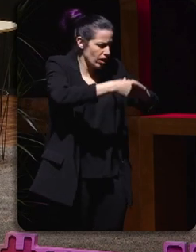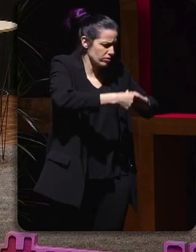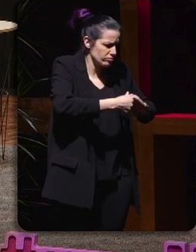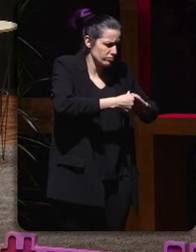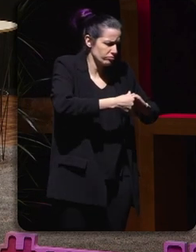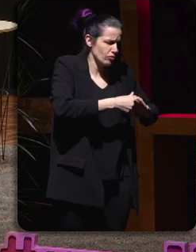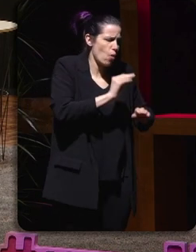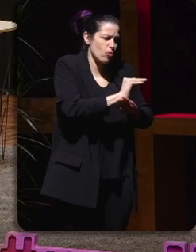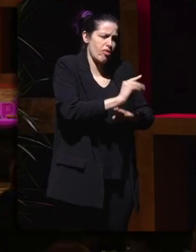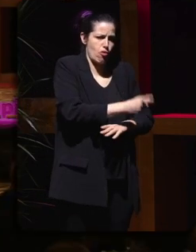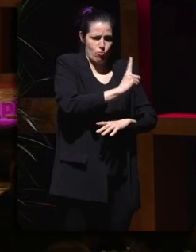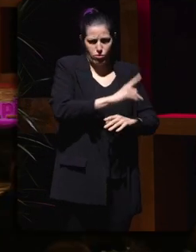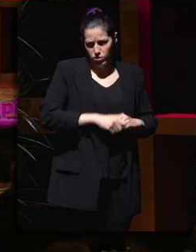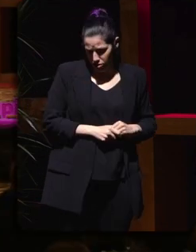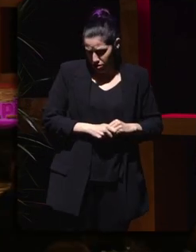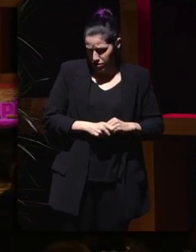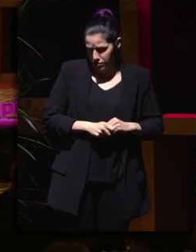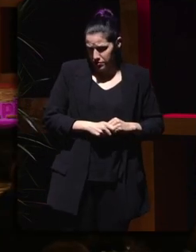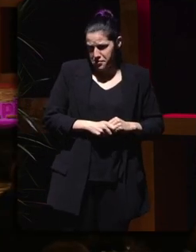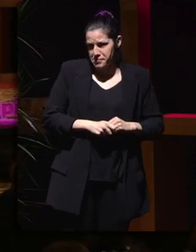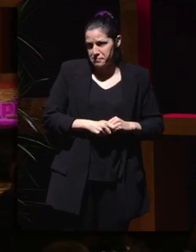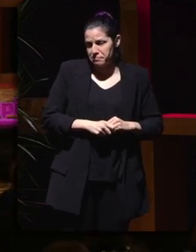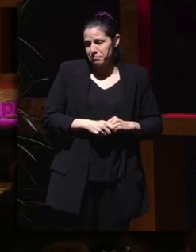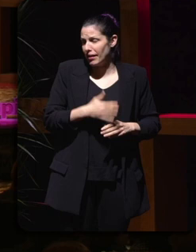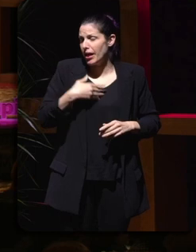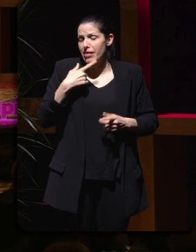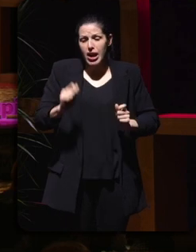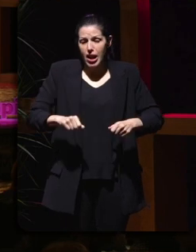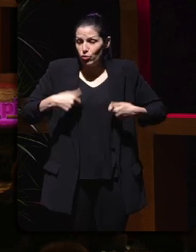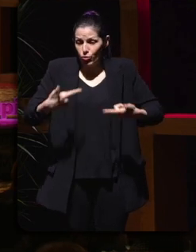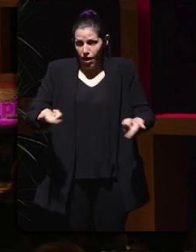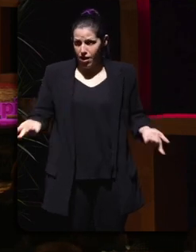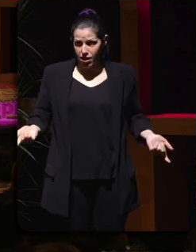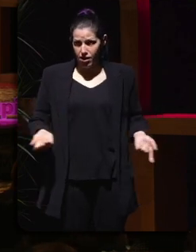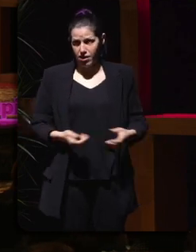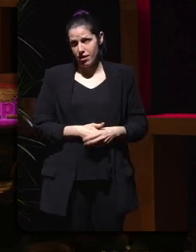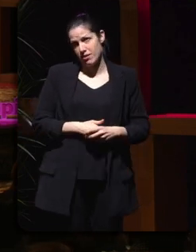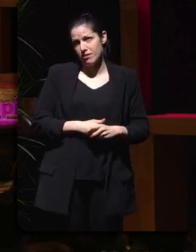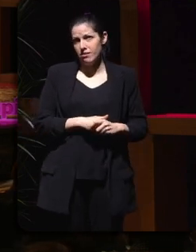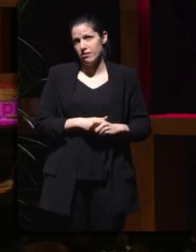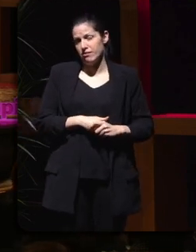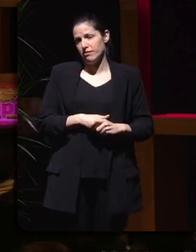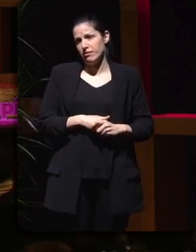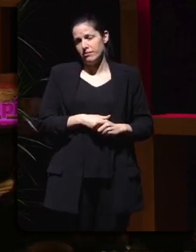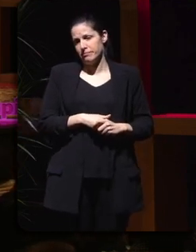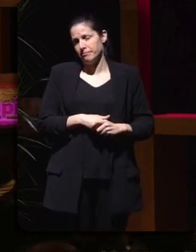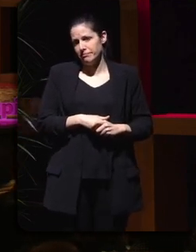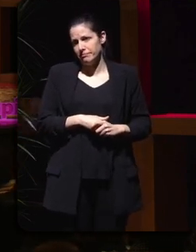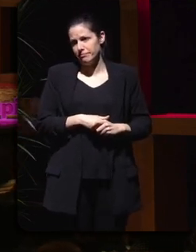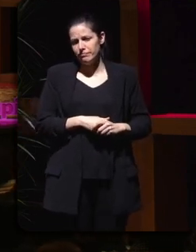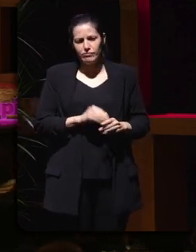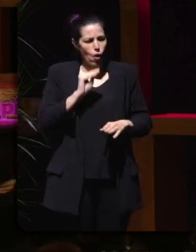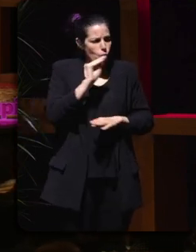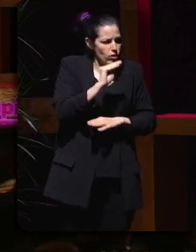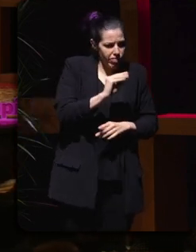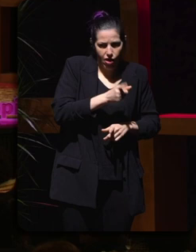la o sea es lo más natural no pues Cuidado con